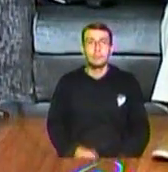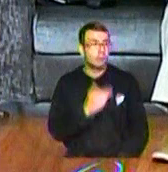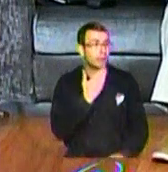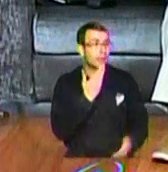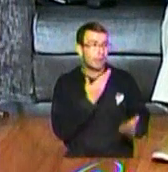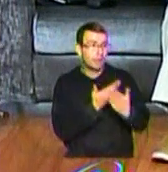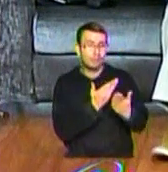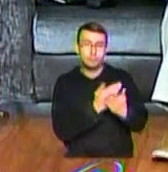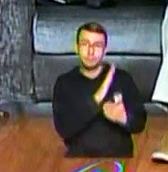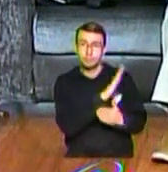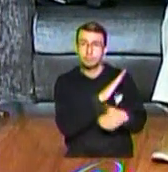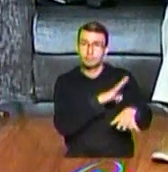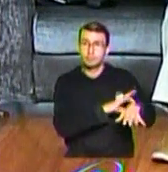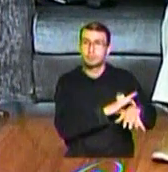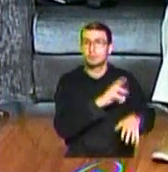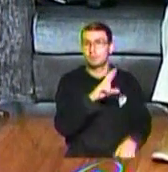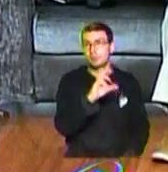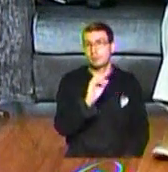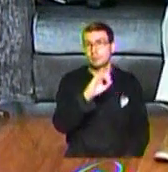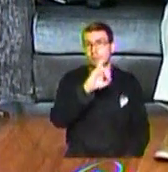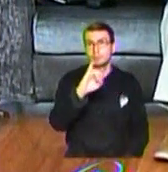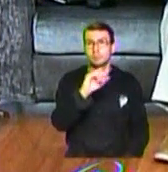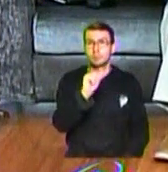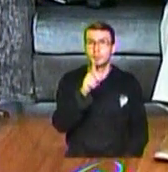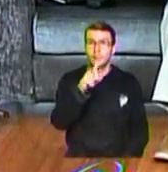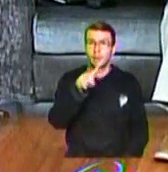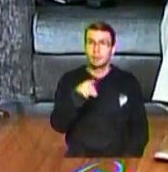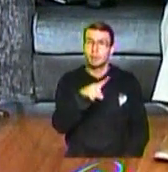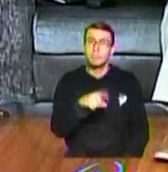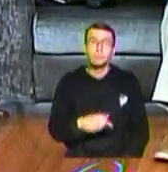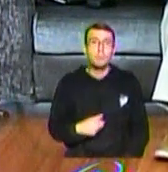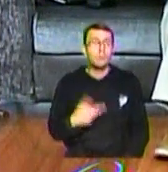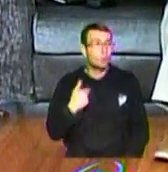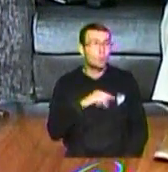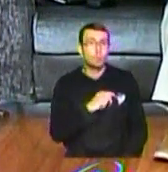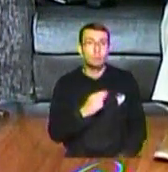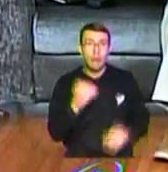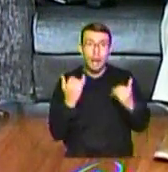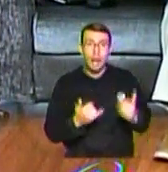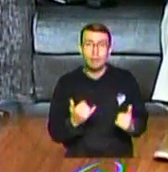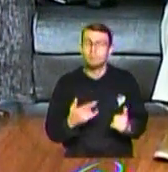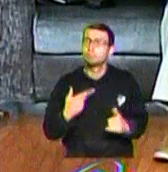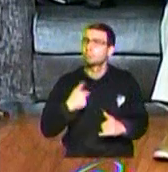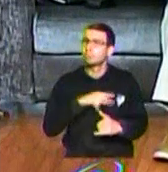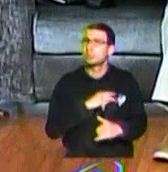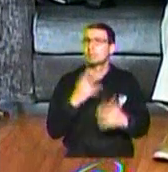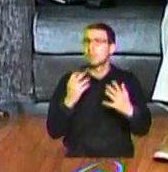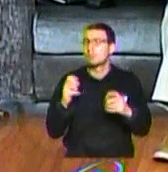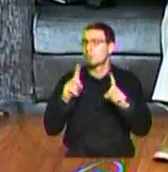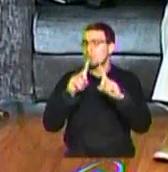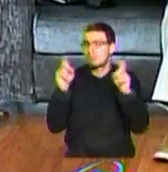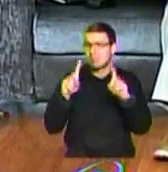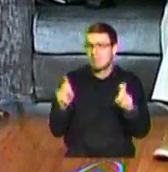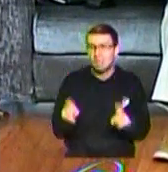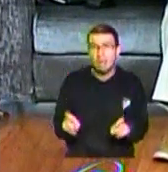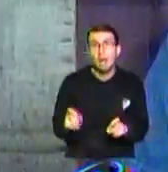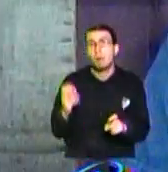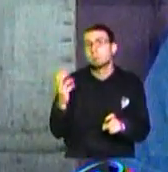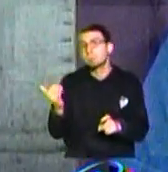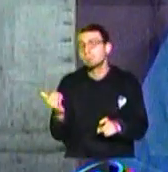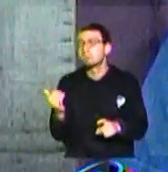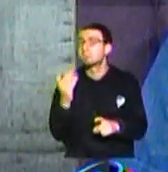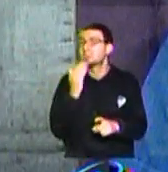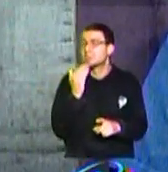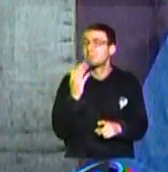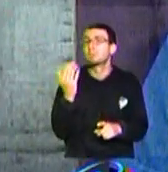gracias, doctor Rojas. Obviamente hoy estamos entonces para ampliar los temas de ginecología que tanto